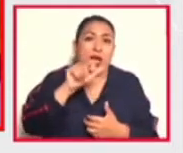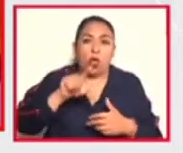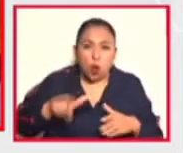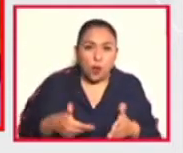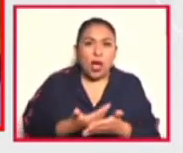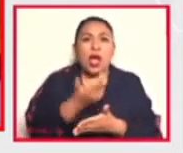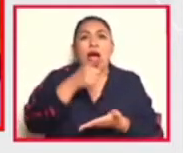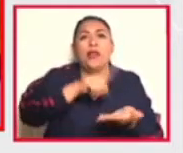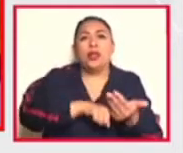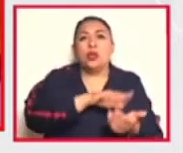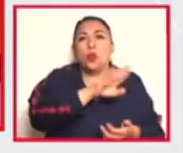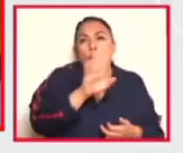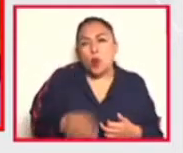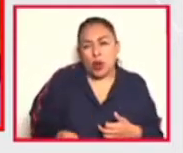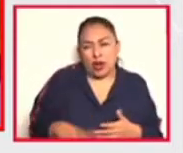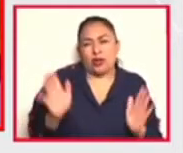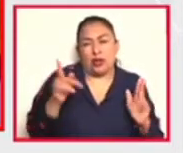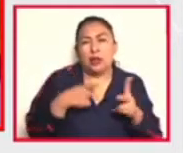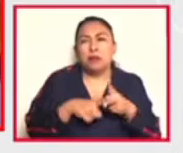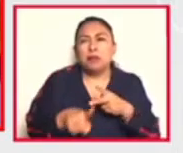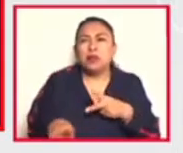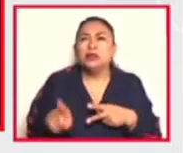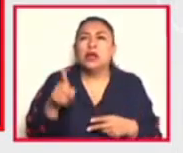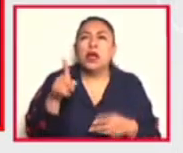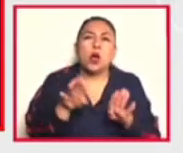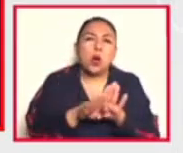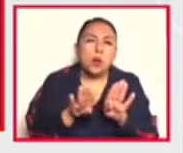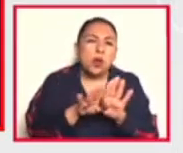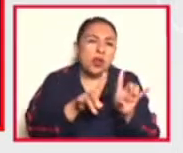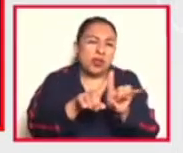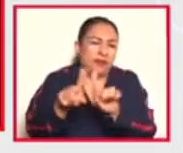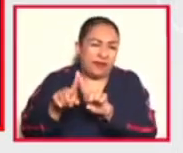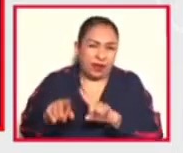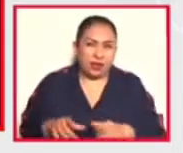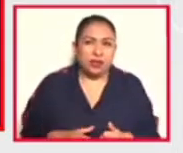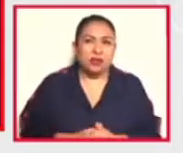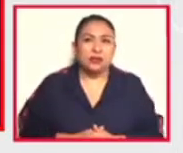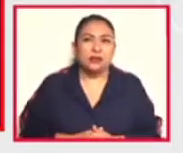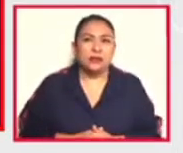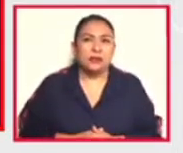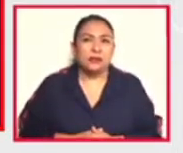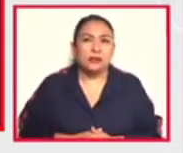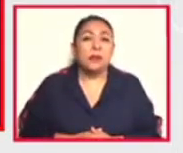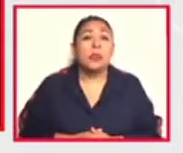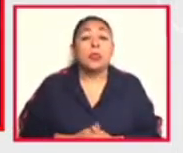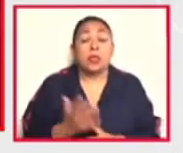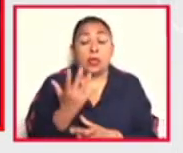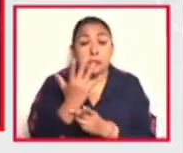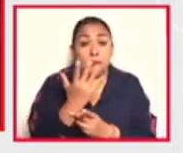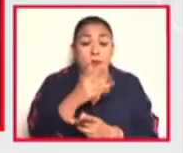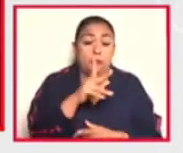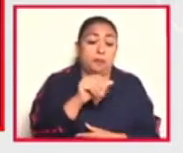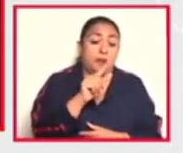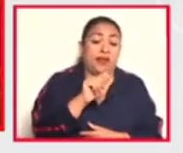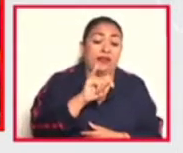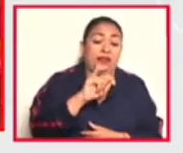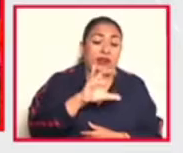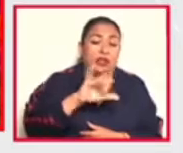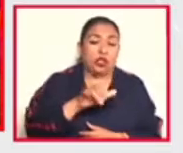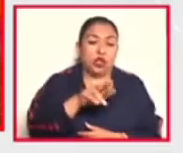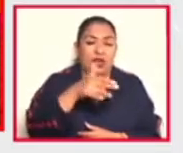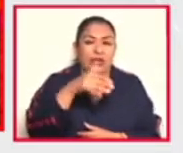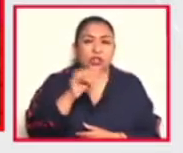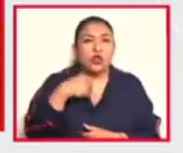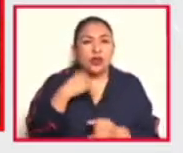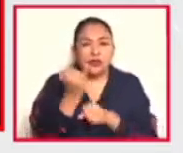empezamos con, digamos, unos paradigmas muy distintos. De acuerdo con Patrick Johansson, investigador del Instituto